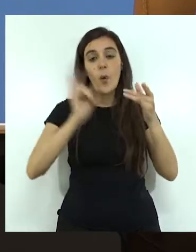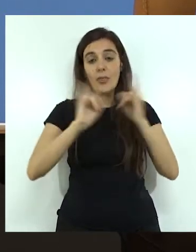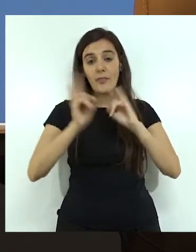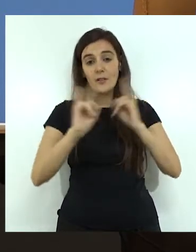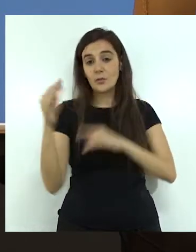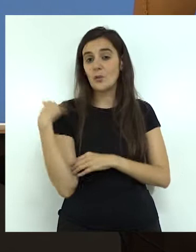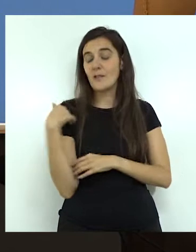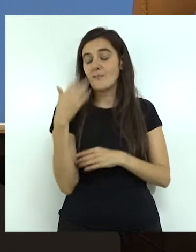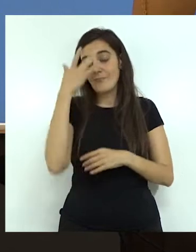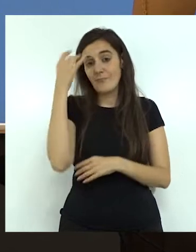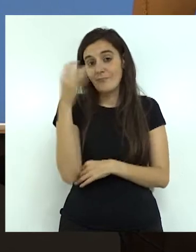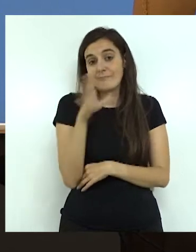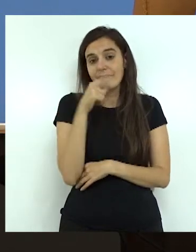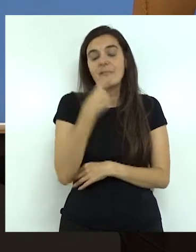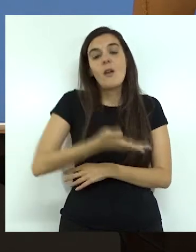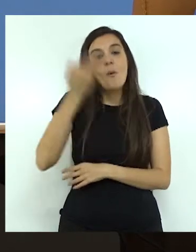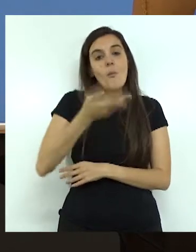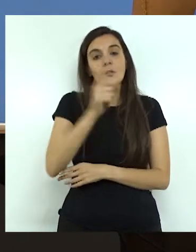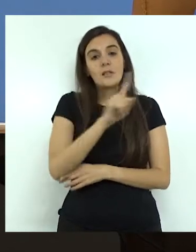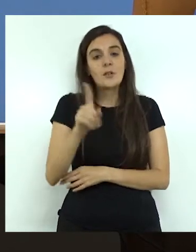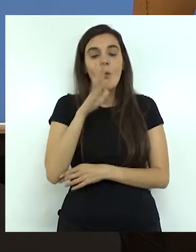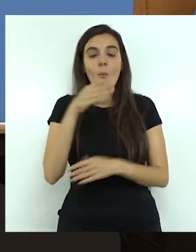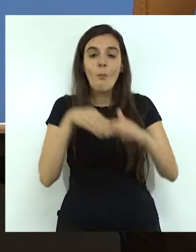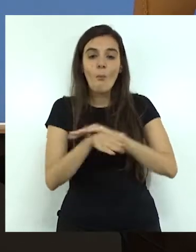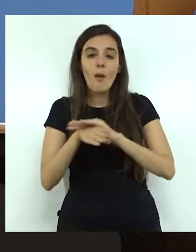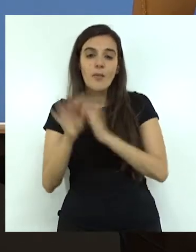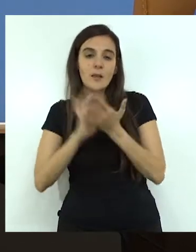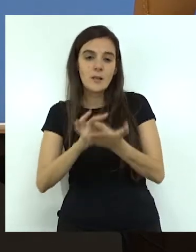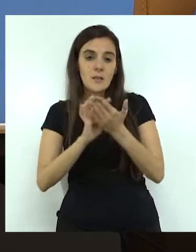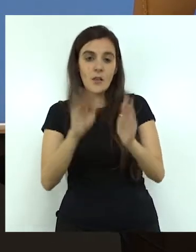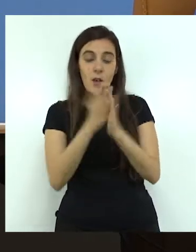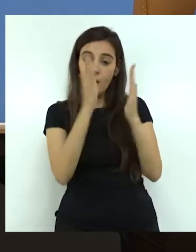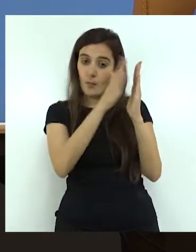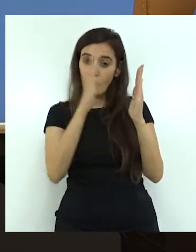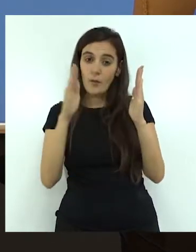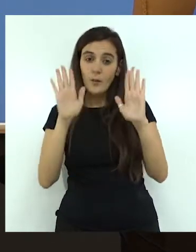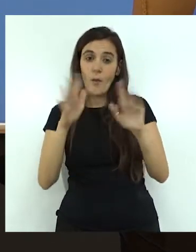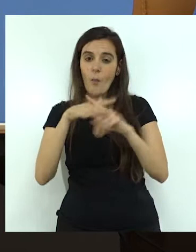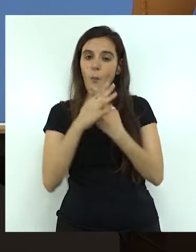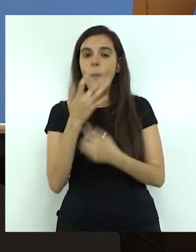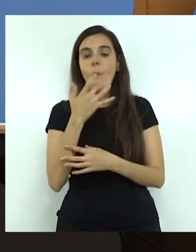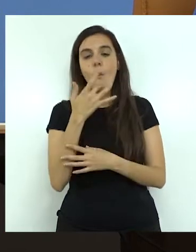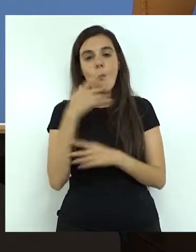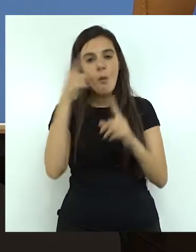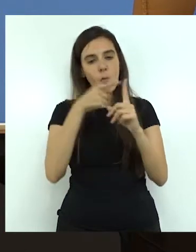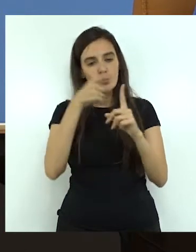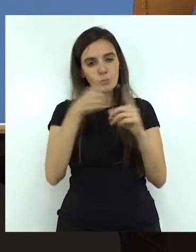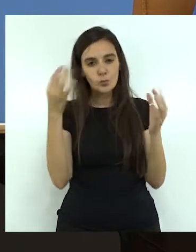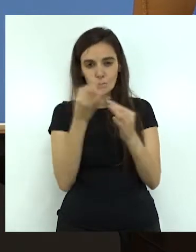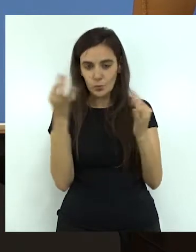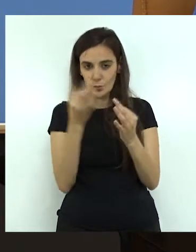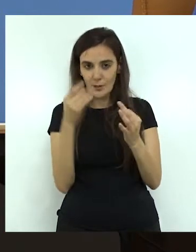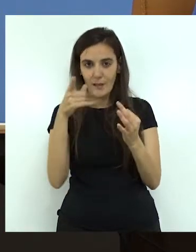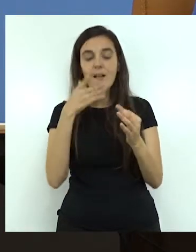en fin no son fundamentales para la entrada en servicio de la biblioteca pero si por ejemplo para su uso como como salón de